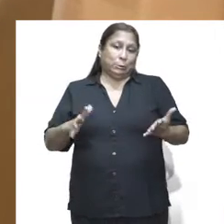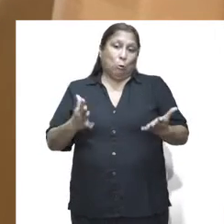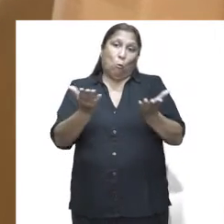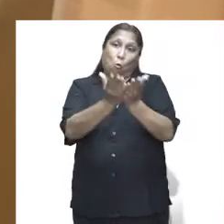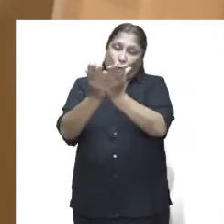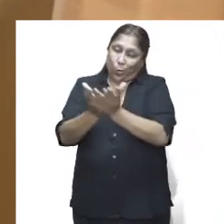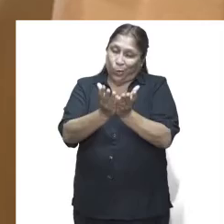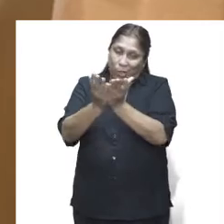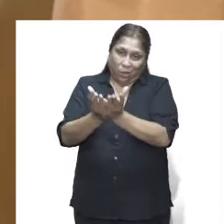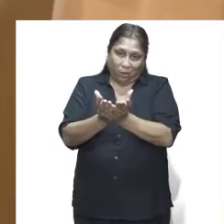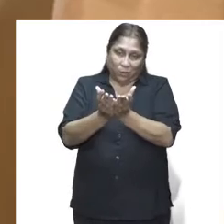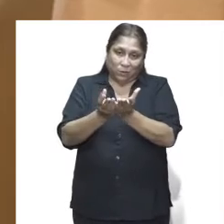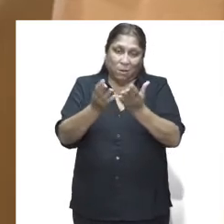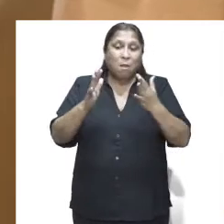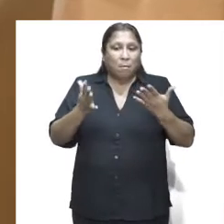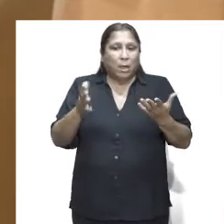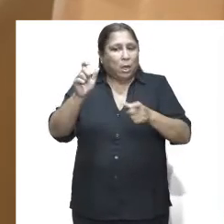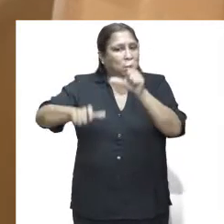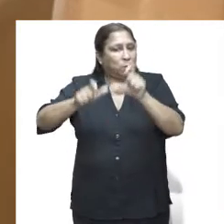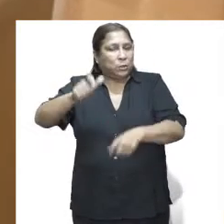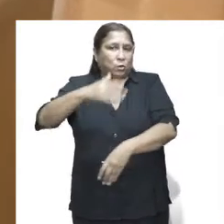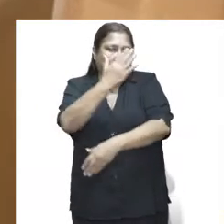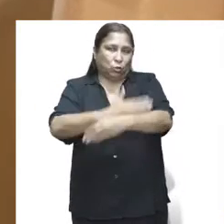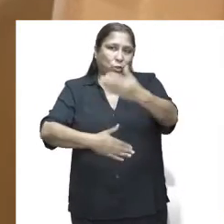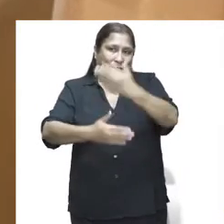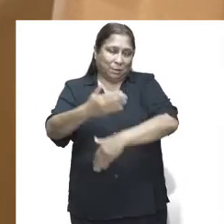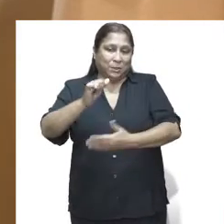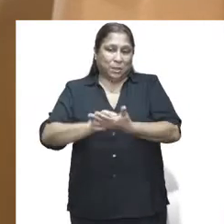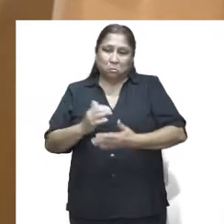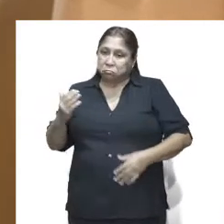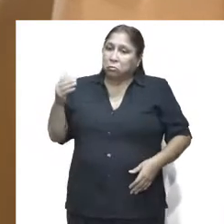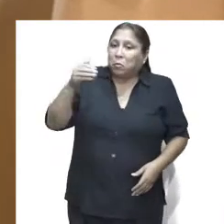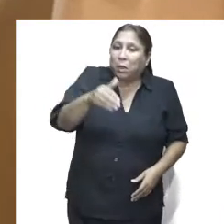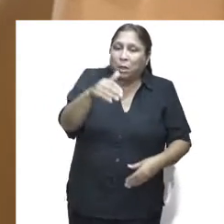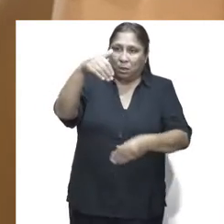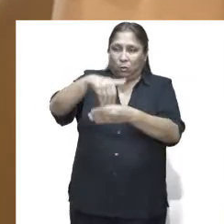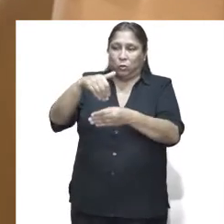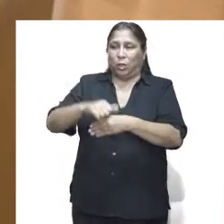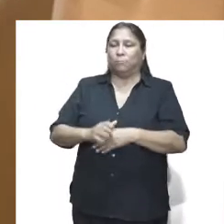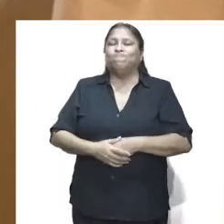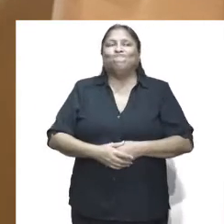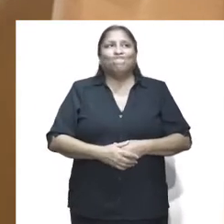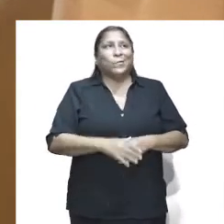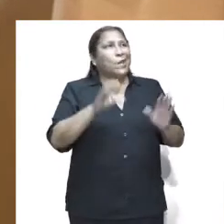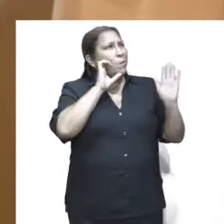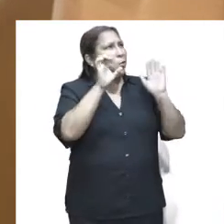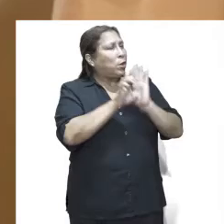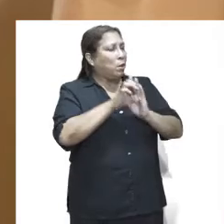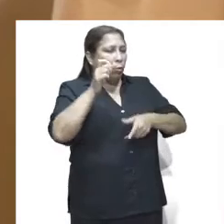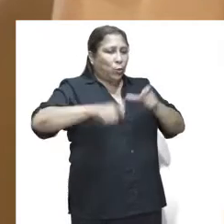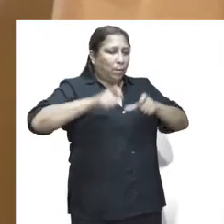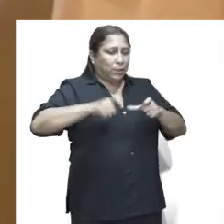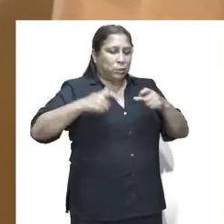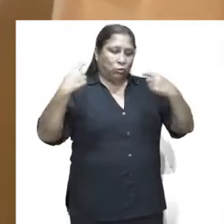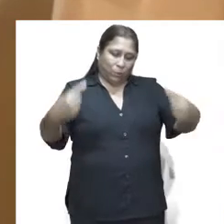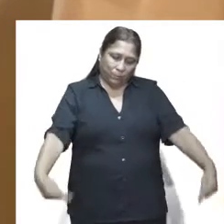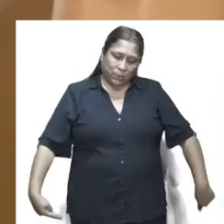colegios, para las personas con discapacidad que van a ir a votar, ¿no? Por ejemplo, una persona que va en silla de